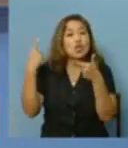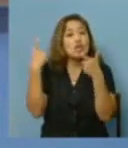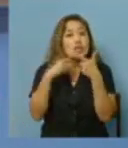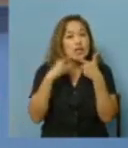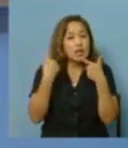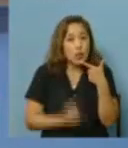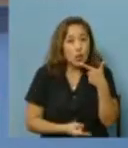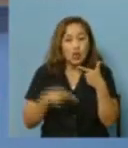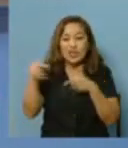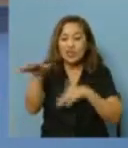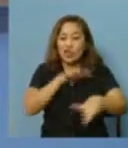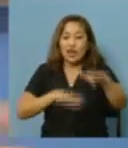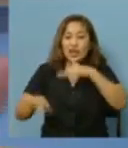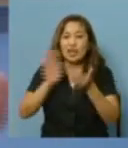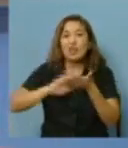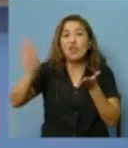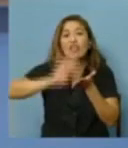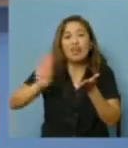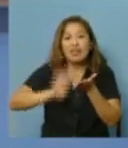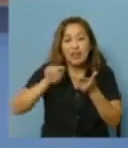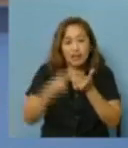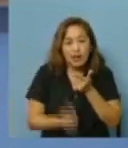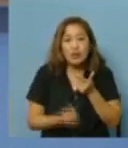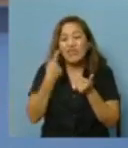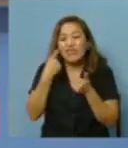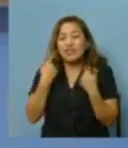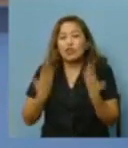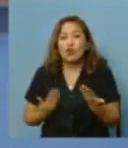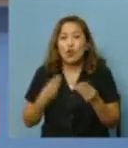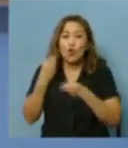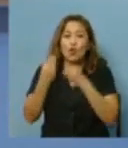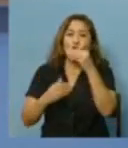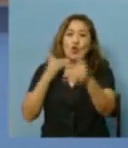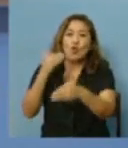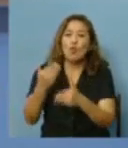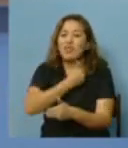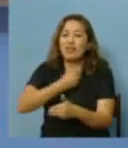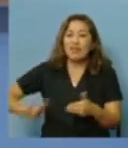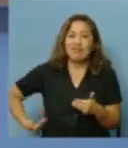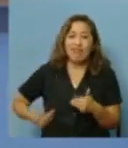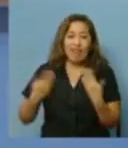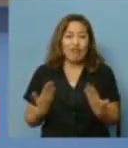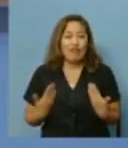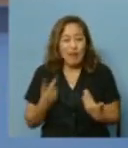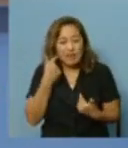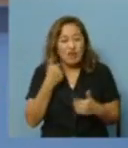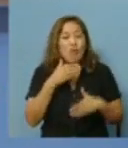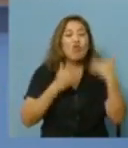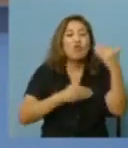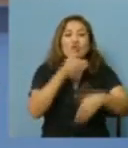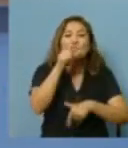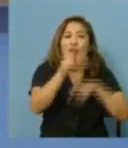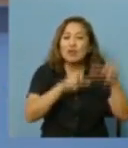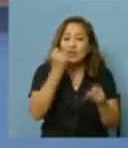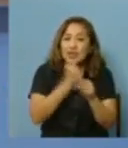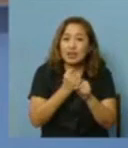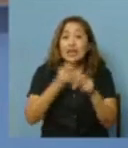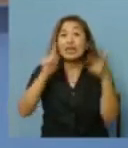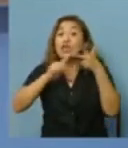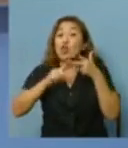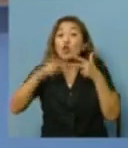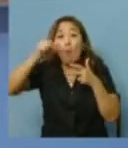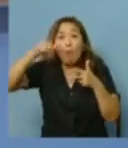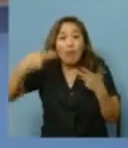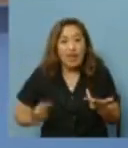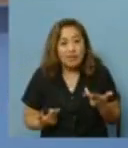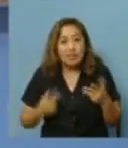eso en esa planificación de los pasivos como dije es ver como como quedamos con el estado de los productor y así nomás también tener un plan productivo porque